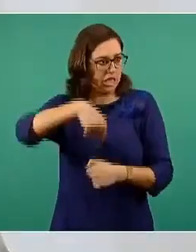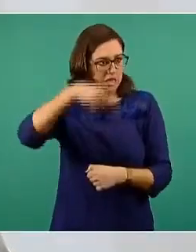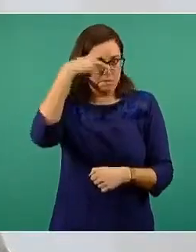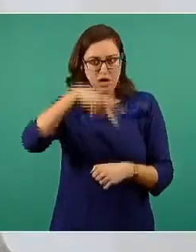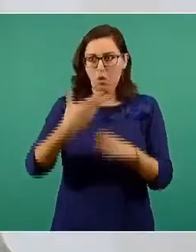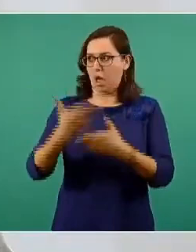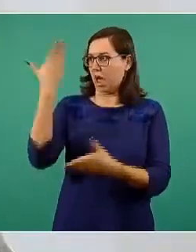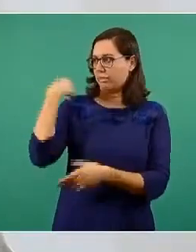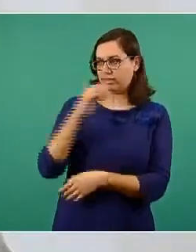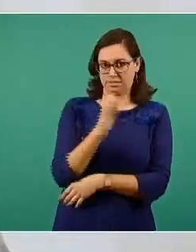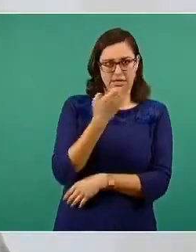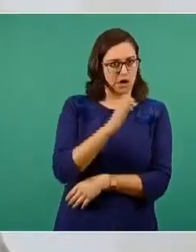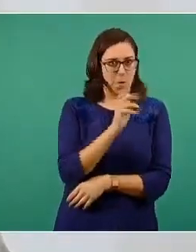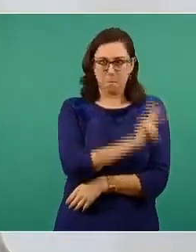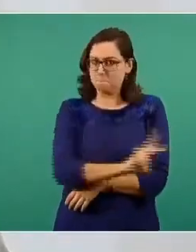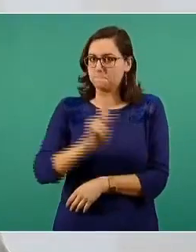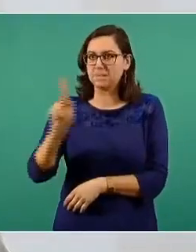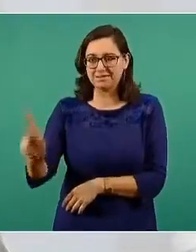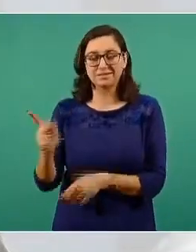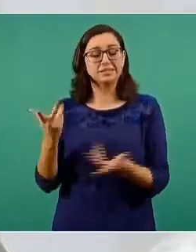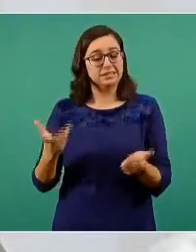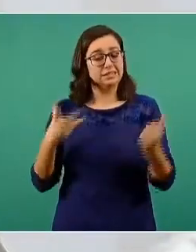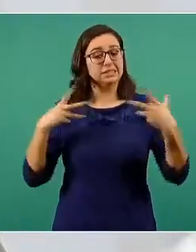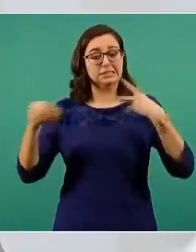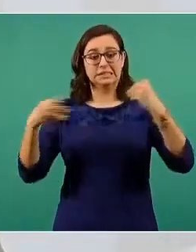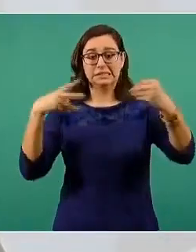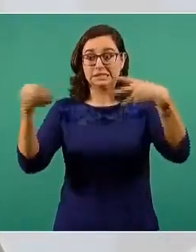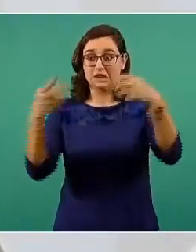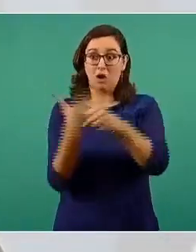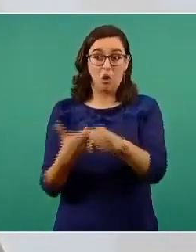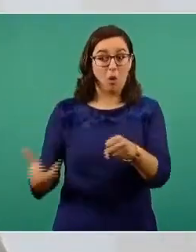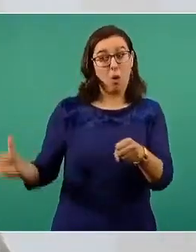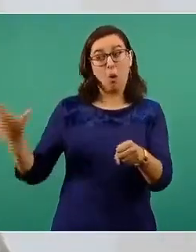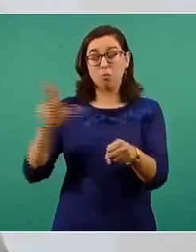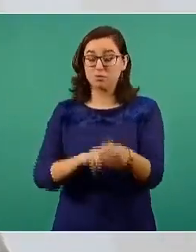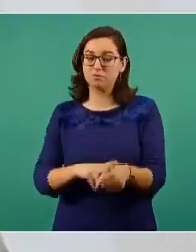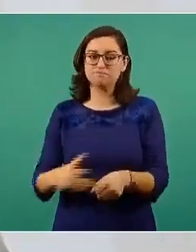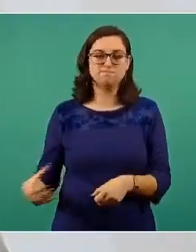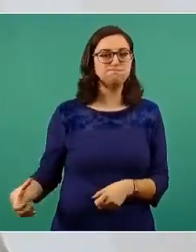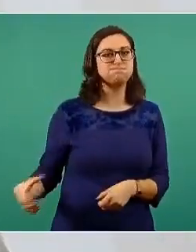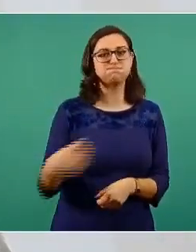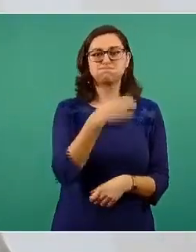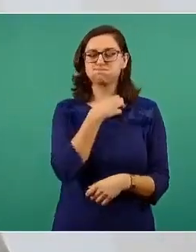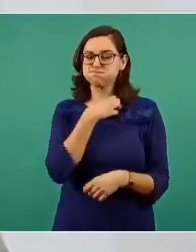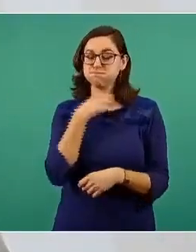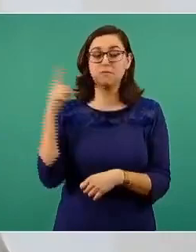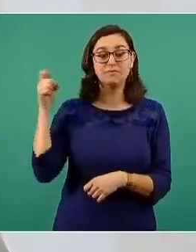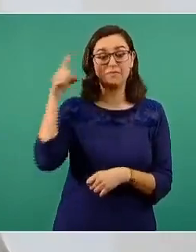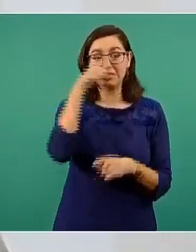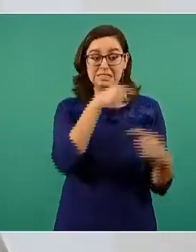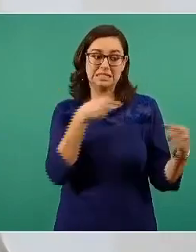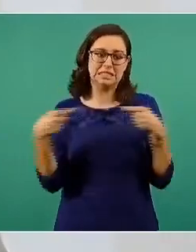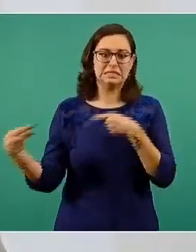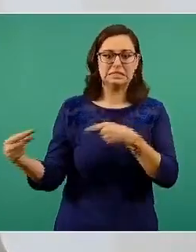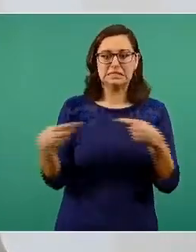un número muy importante del número de casos, con un sistema de salud en tensión, con